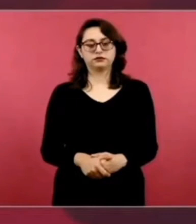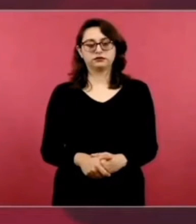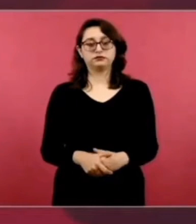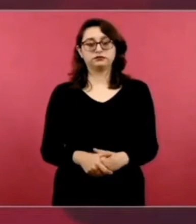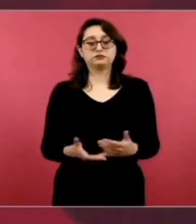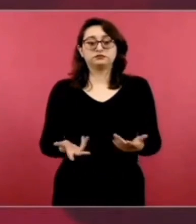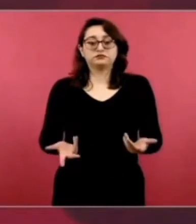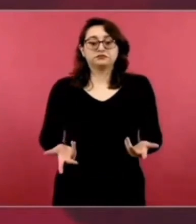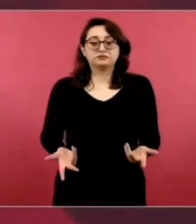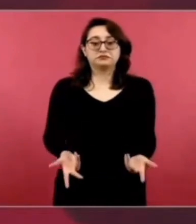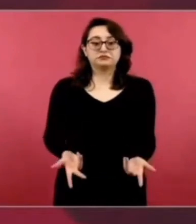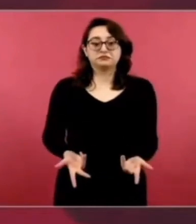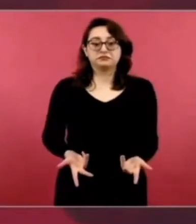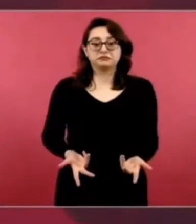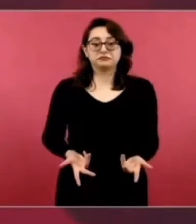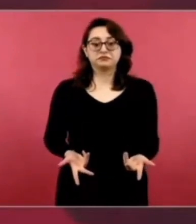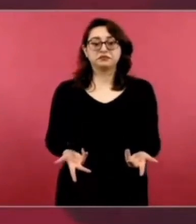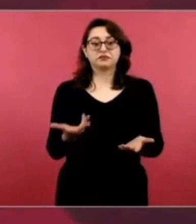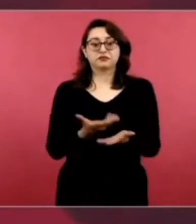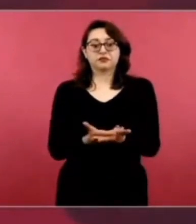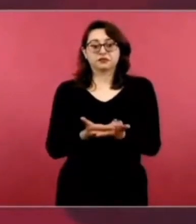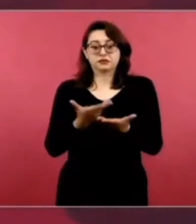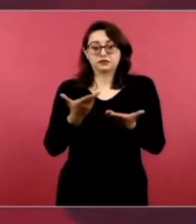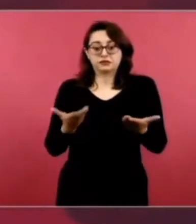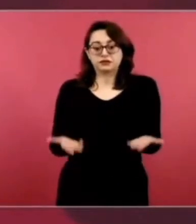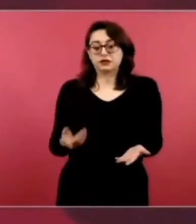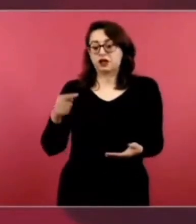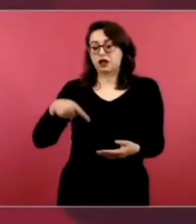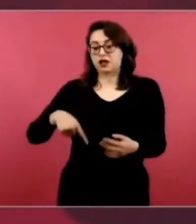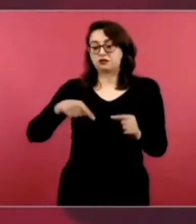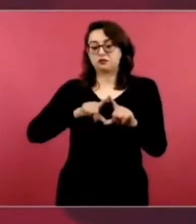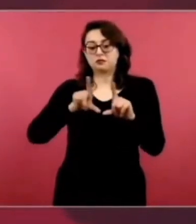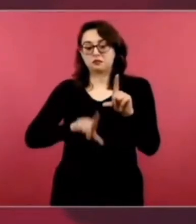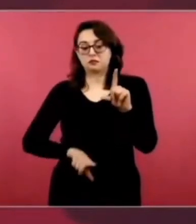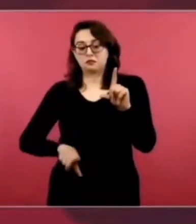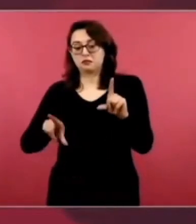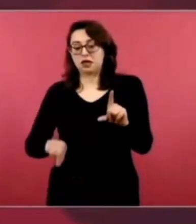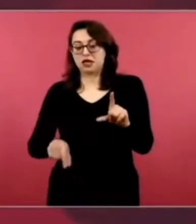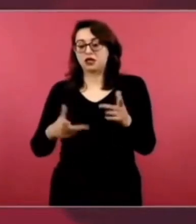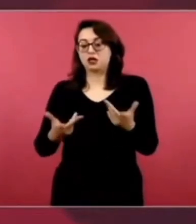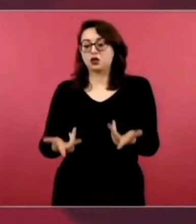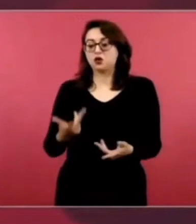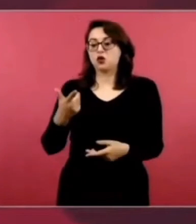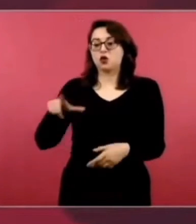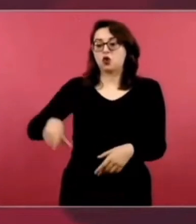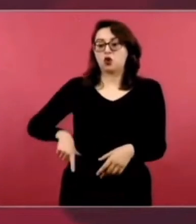que presentan amparos con los libros de texto para hacer politiquería.